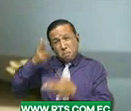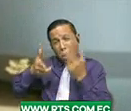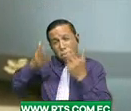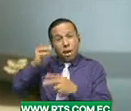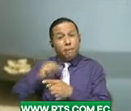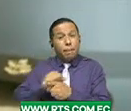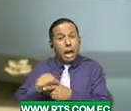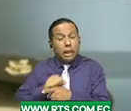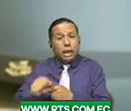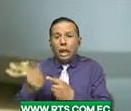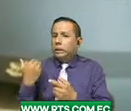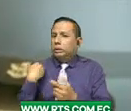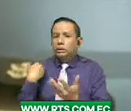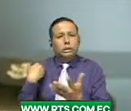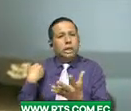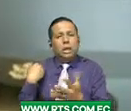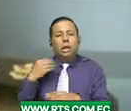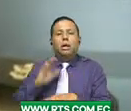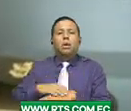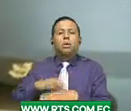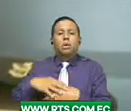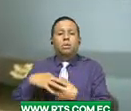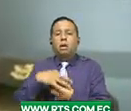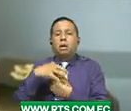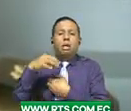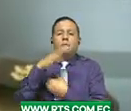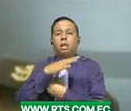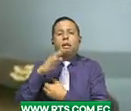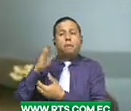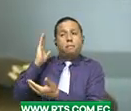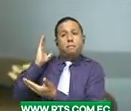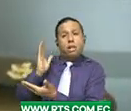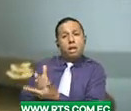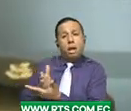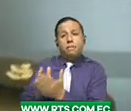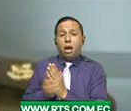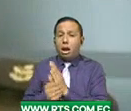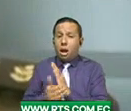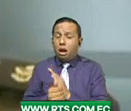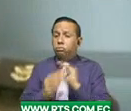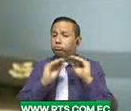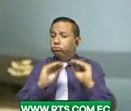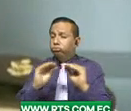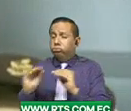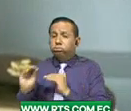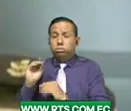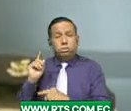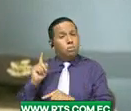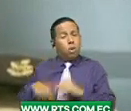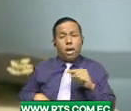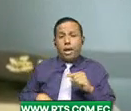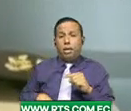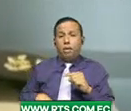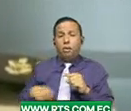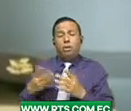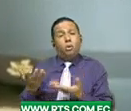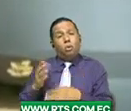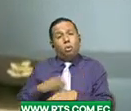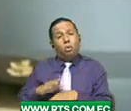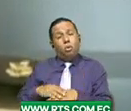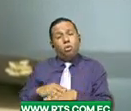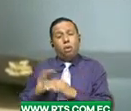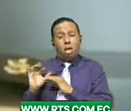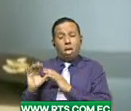también por el tema de la pandemia. Se suspendieron algunas capacitaciones físicas en las cuales se